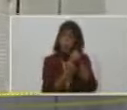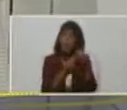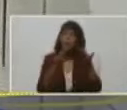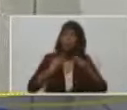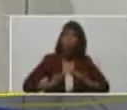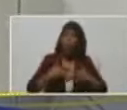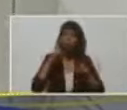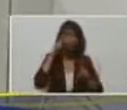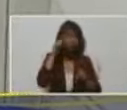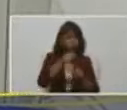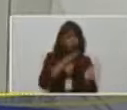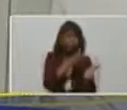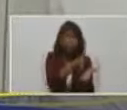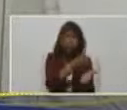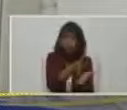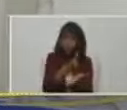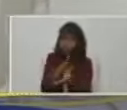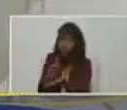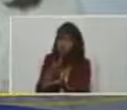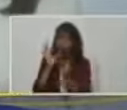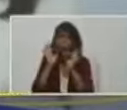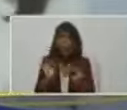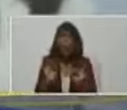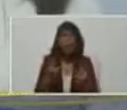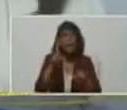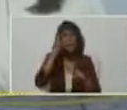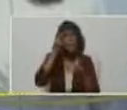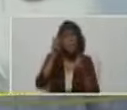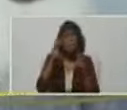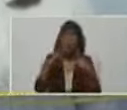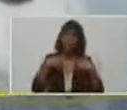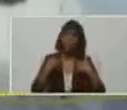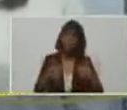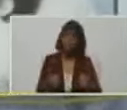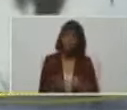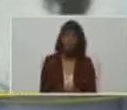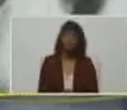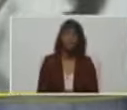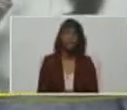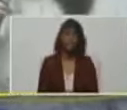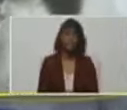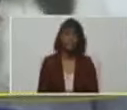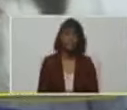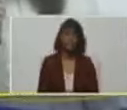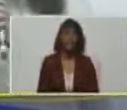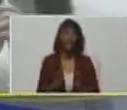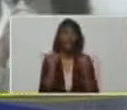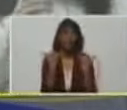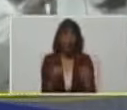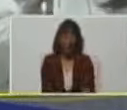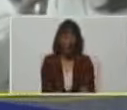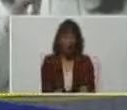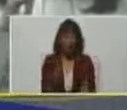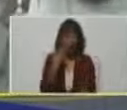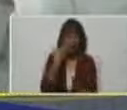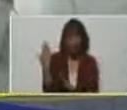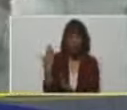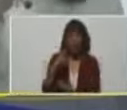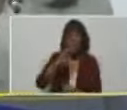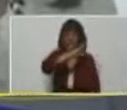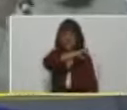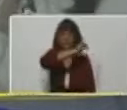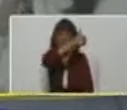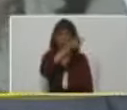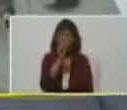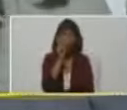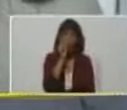seguir guiándonos en todos los caminos en lo que es el sistema de salud. Bueno, y tenemos a nuestro director